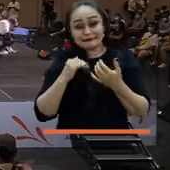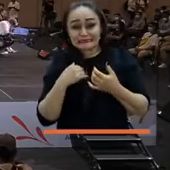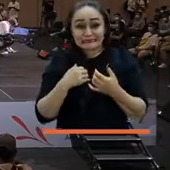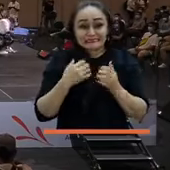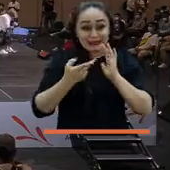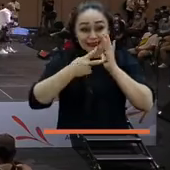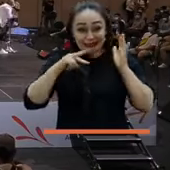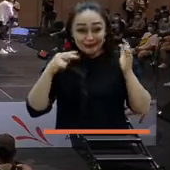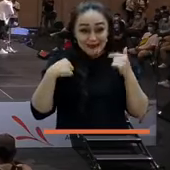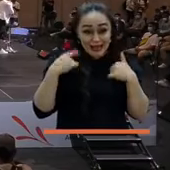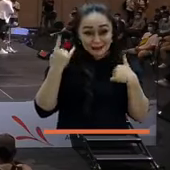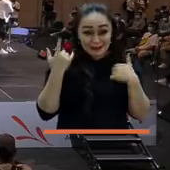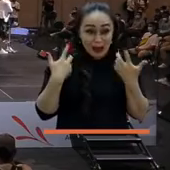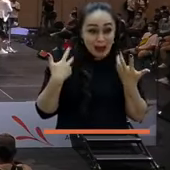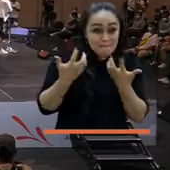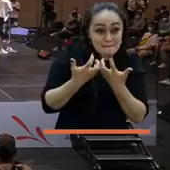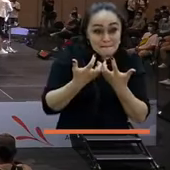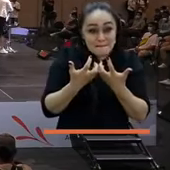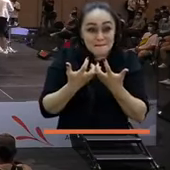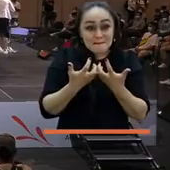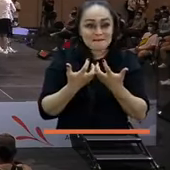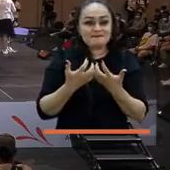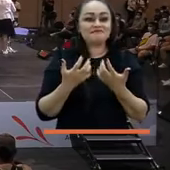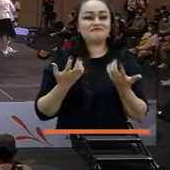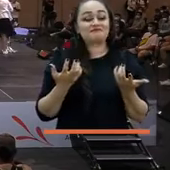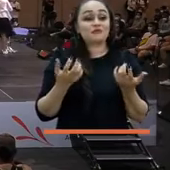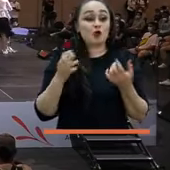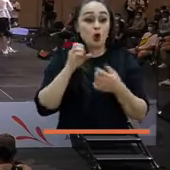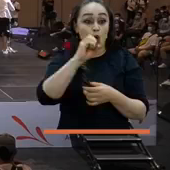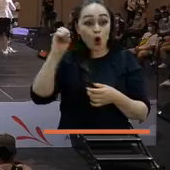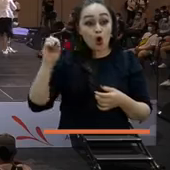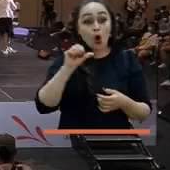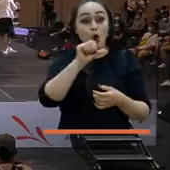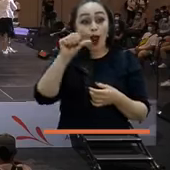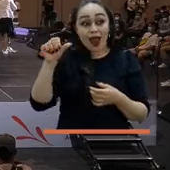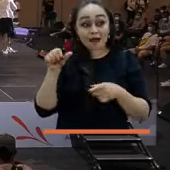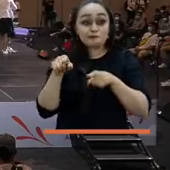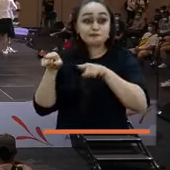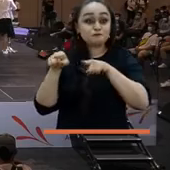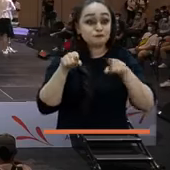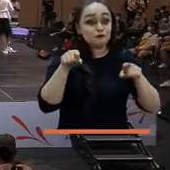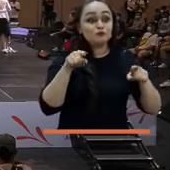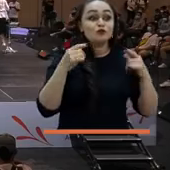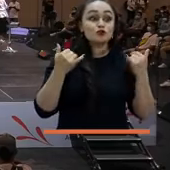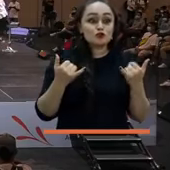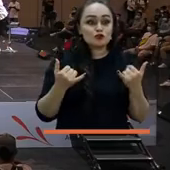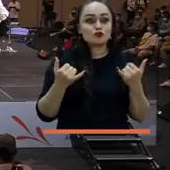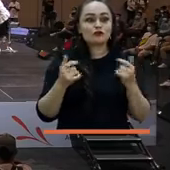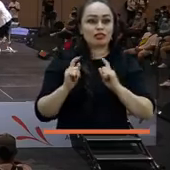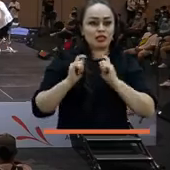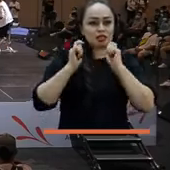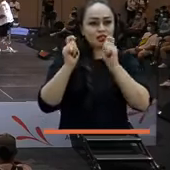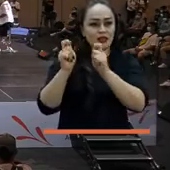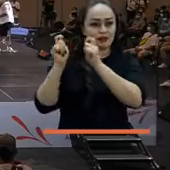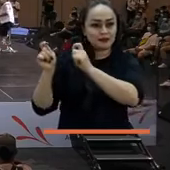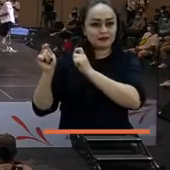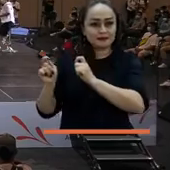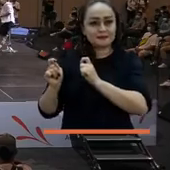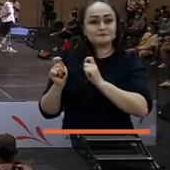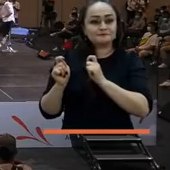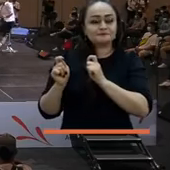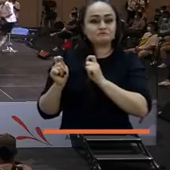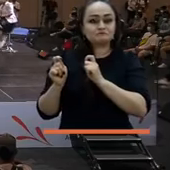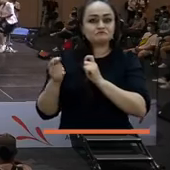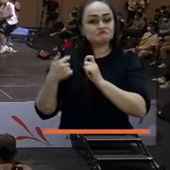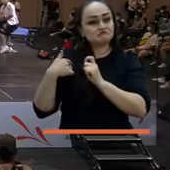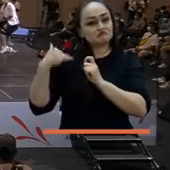atropellar hoy a las compañeras y al compañero que hoy andy digamos han designado un espacio de su tiempo para